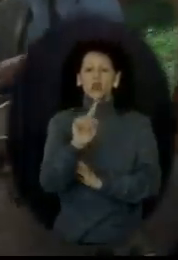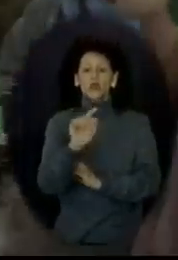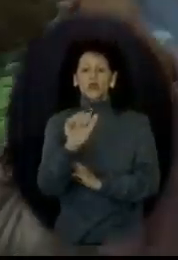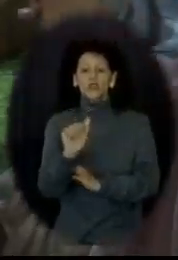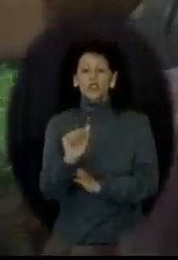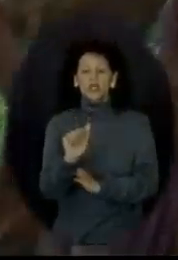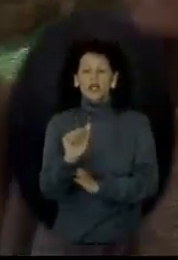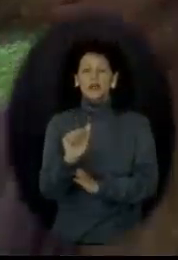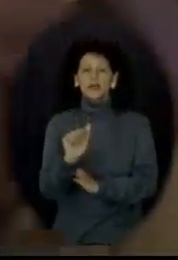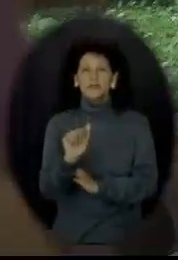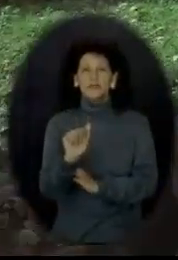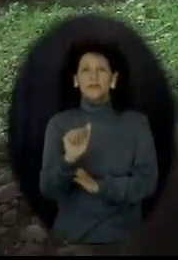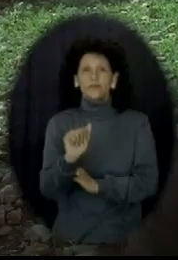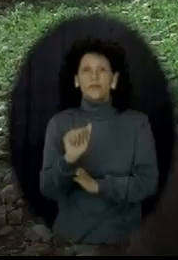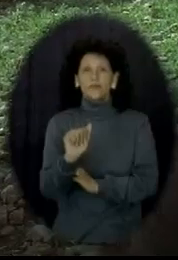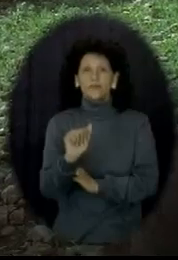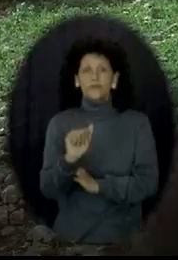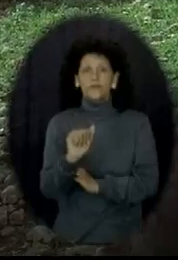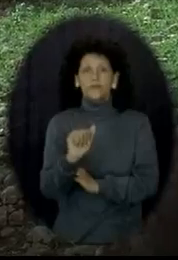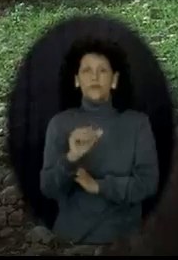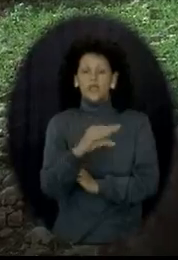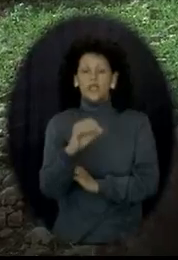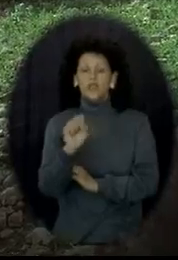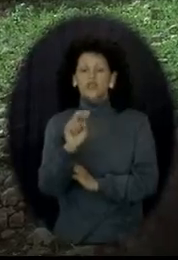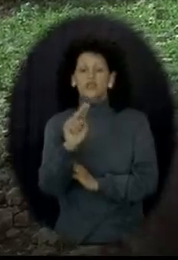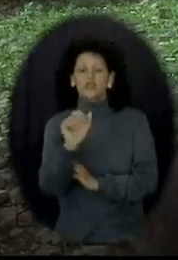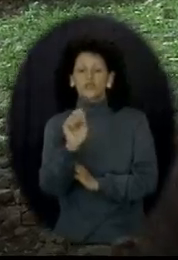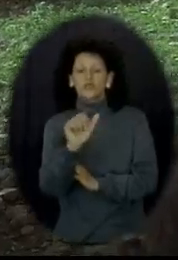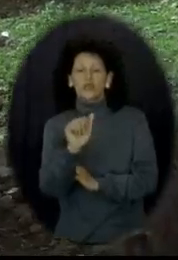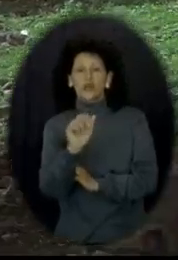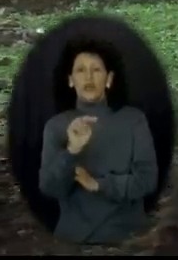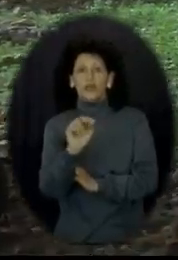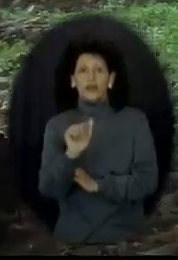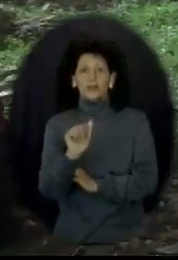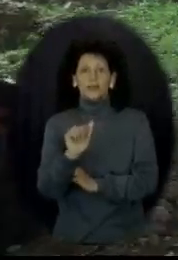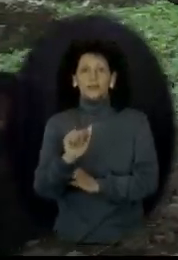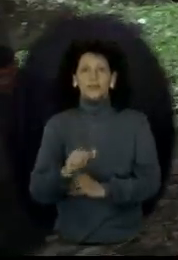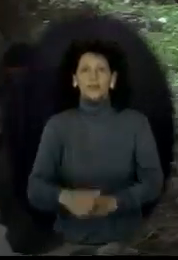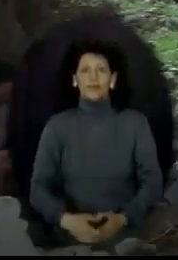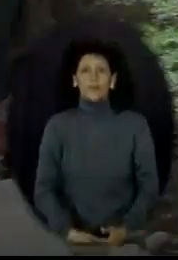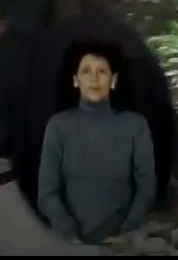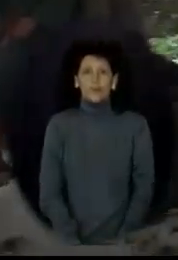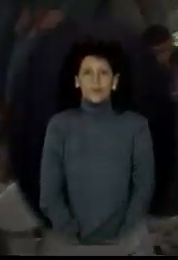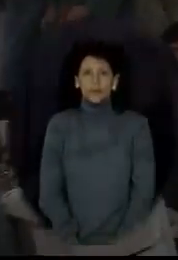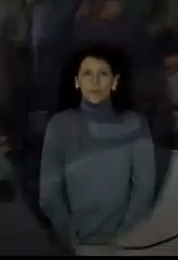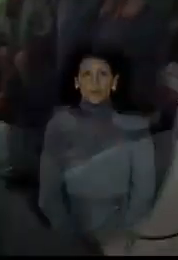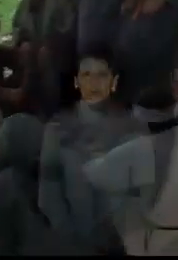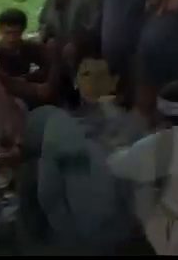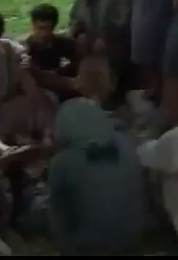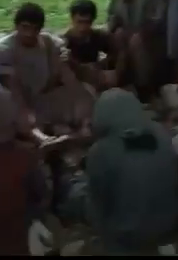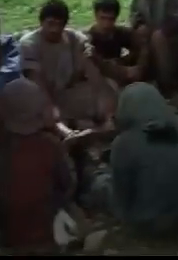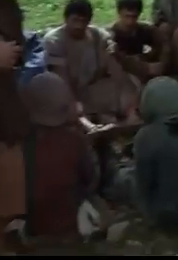Cusa, quien era administrador de Herodes. Y Susana.